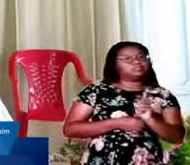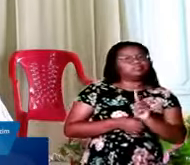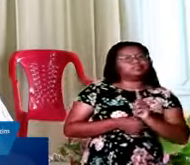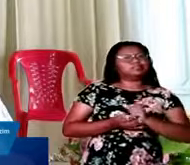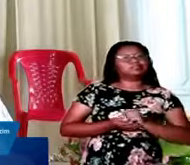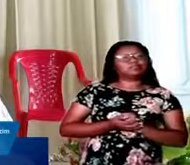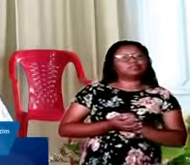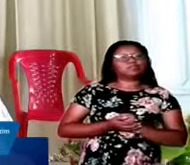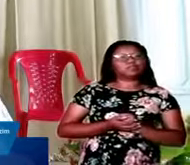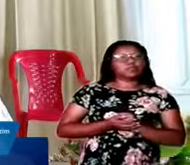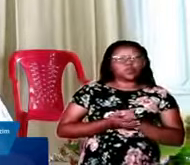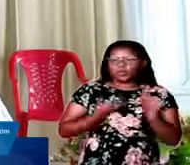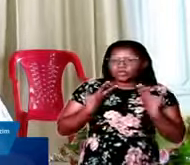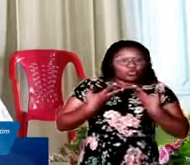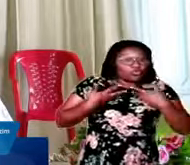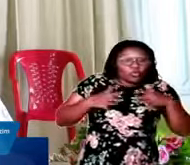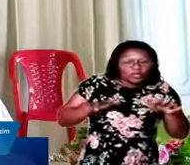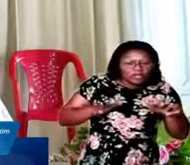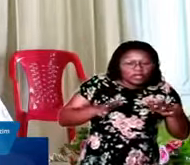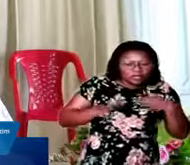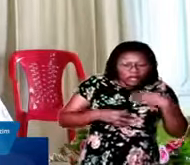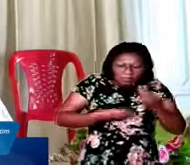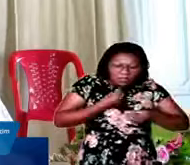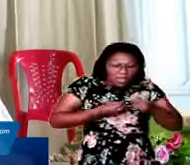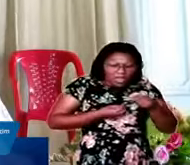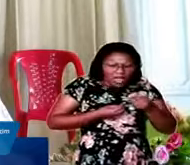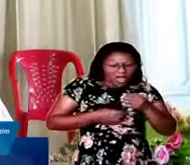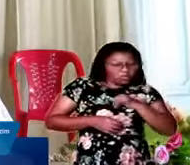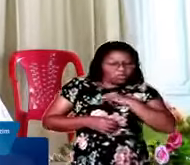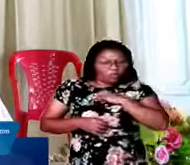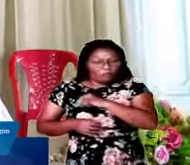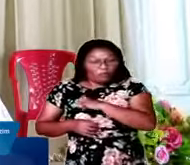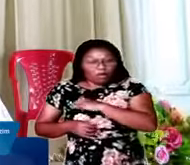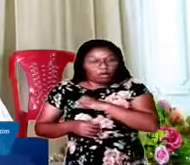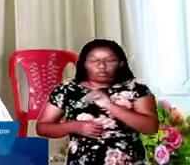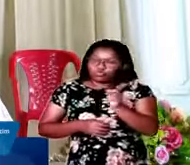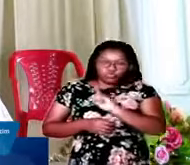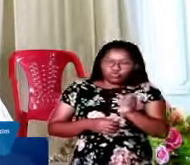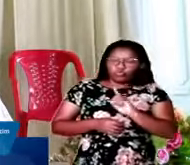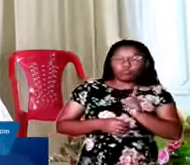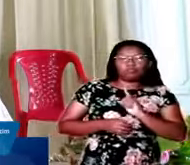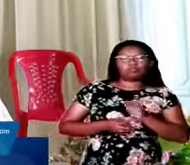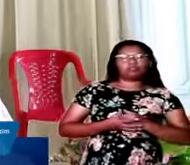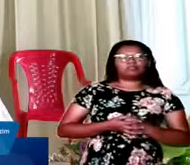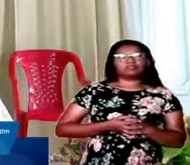Lo que no quiera que le pase a usted, no se lo haga a nadie. No se lo haga a su prójimo.